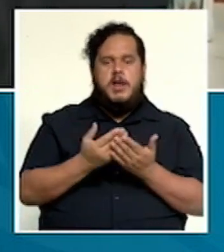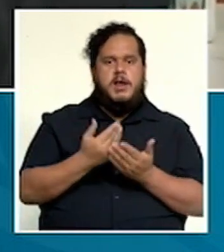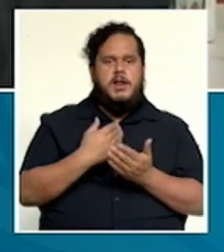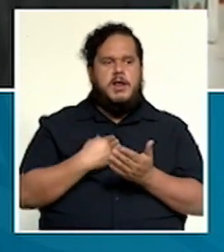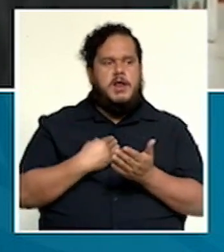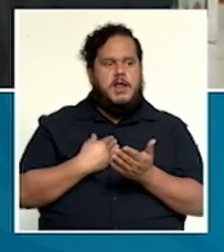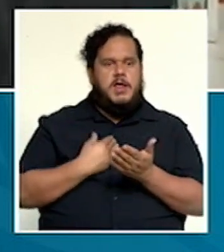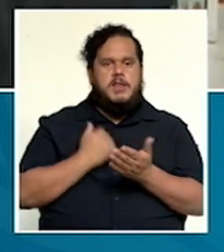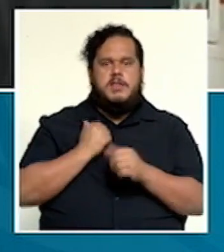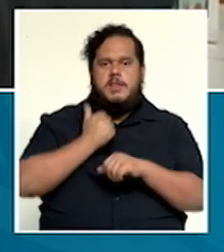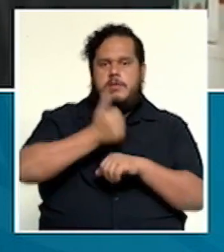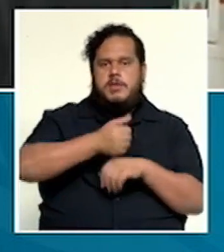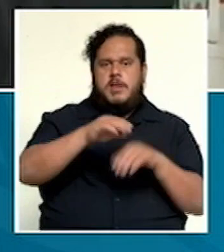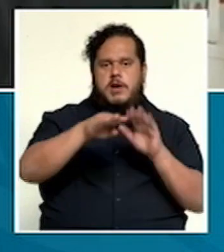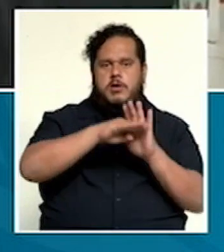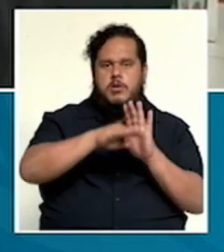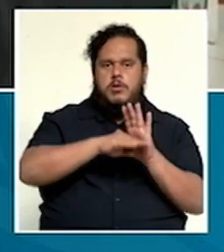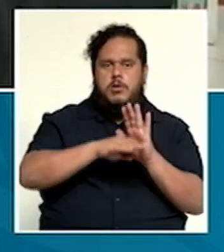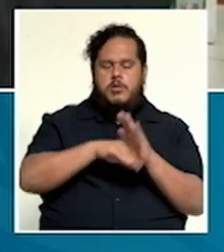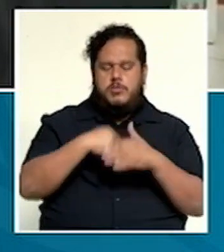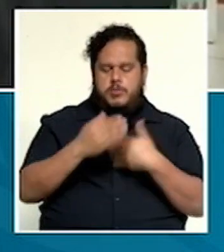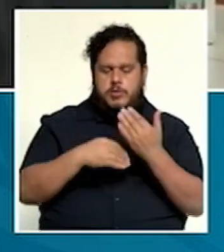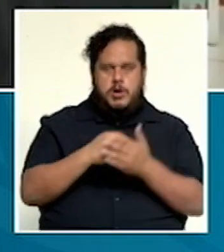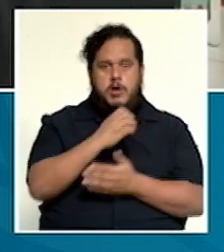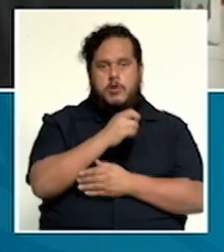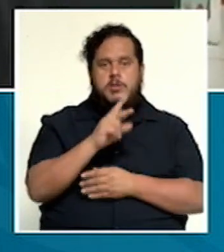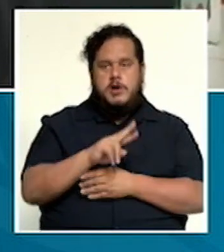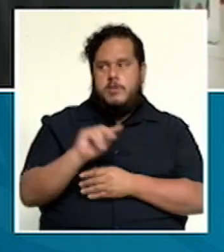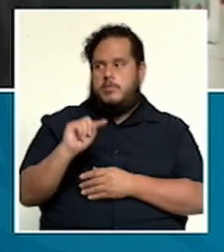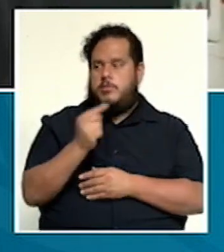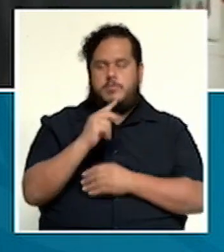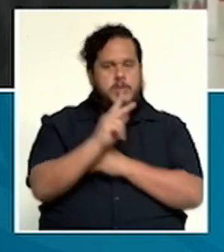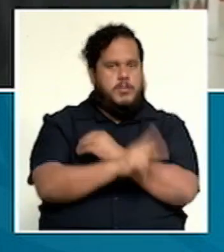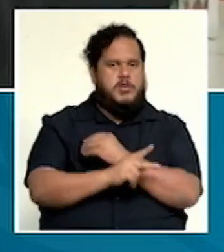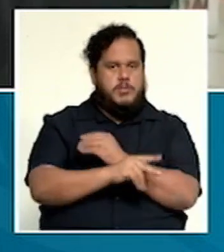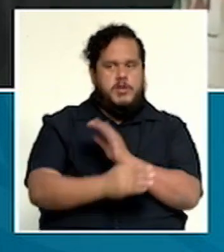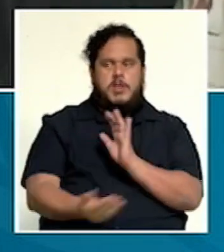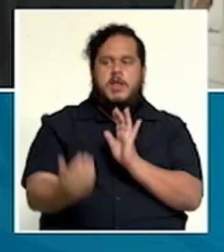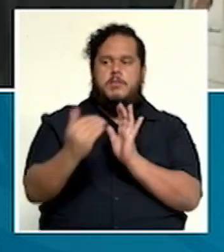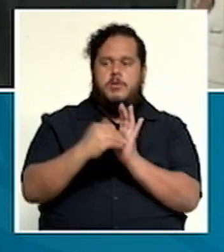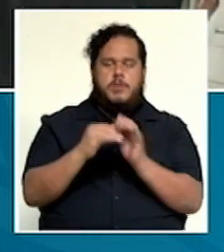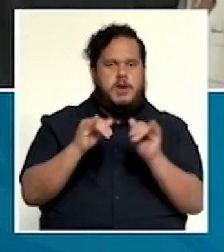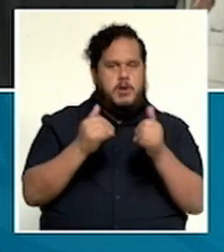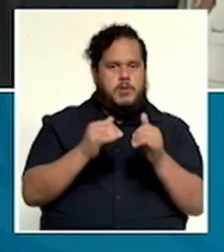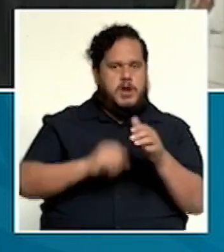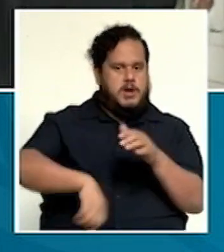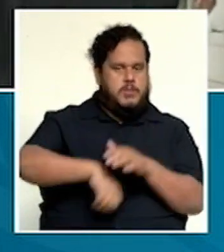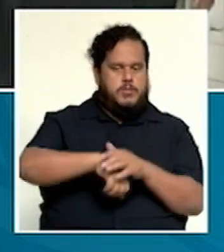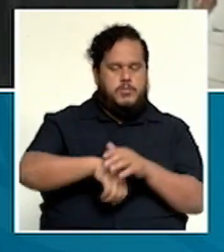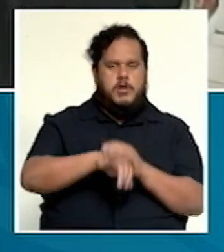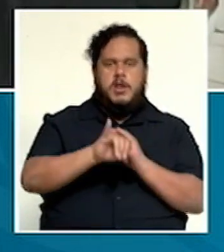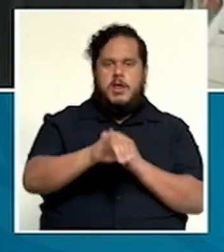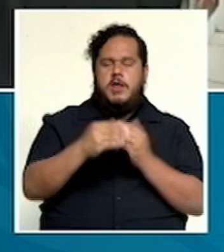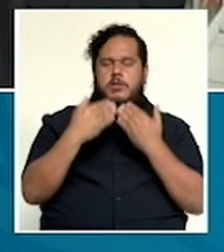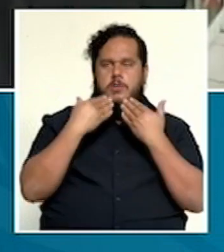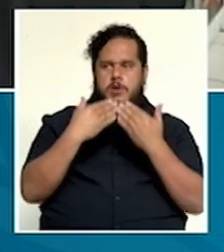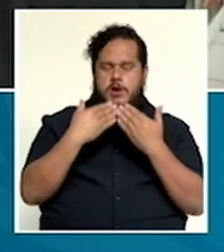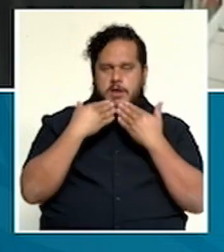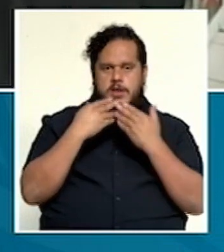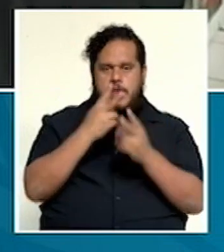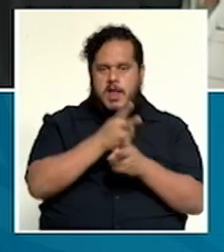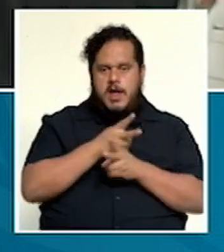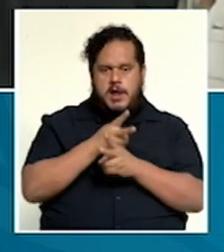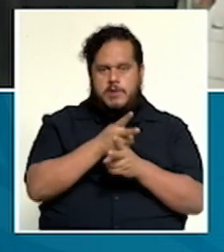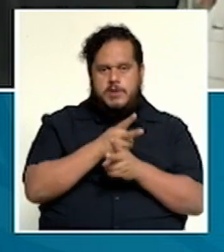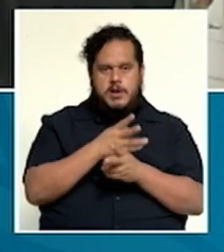protocolos, Costa Rica fue uno de los primeros países en el mundo en retornar a jugar al fútbol, y eso gracias también a la vigilancia